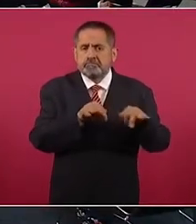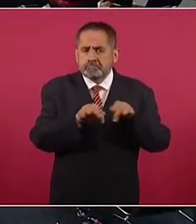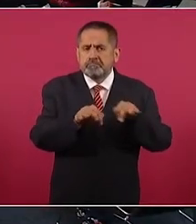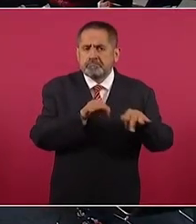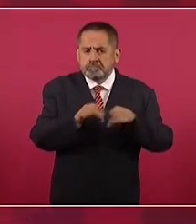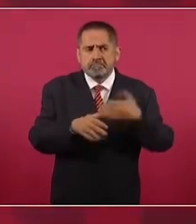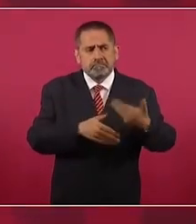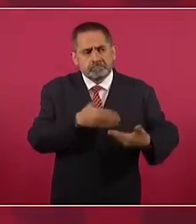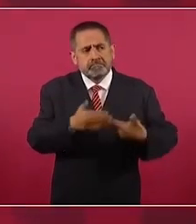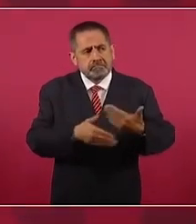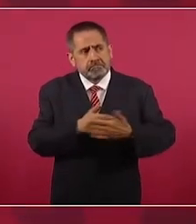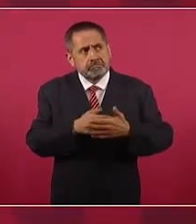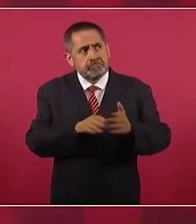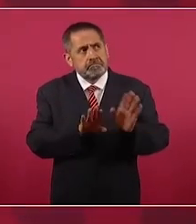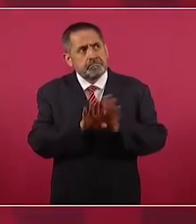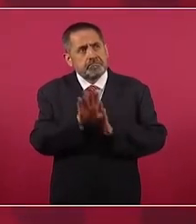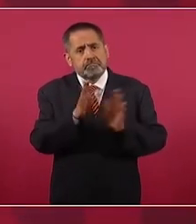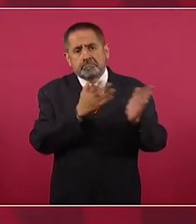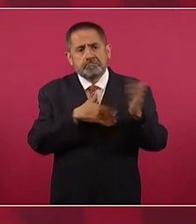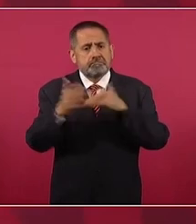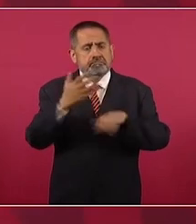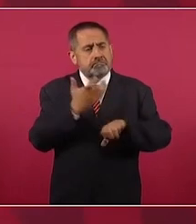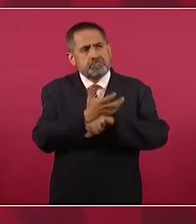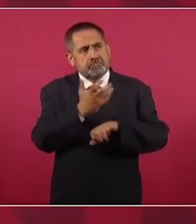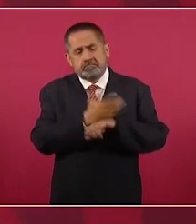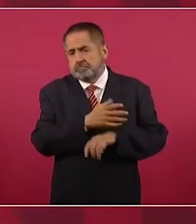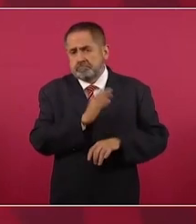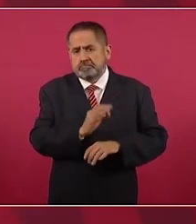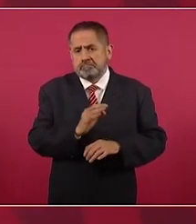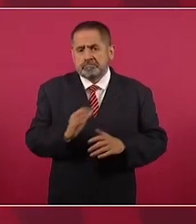y progresan en Estados Unidos.